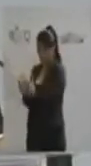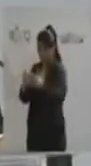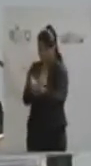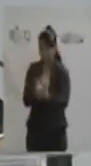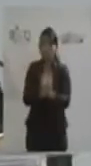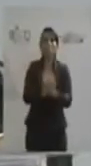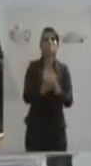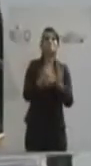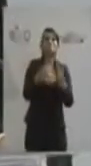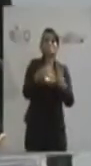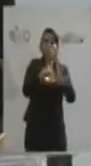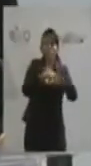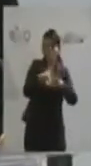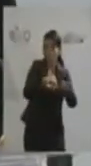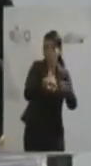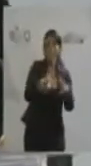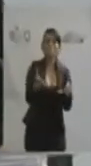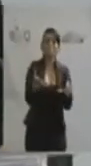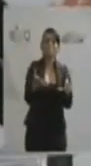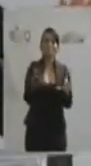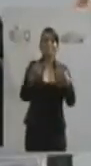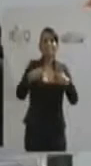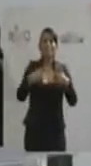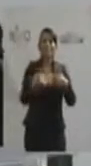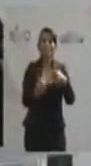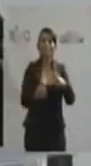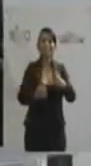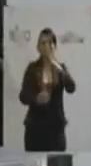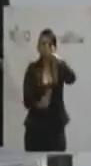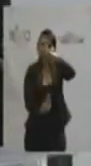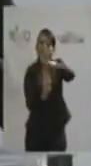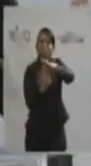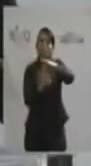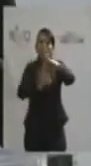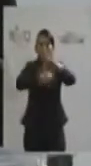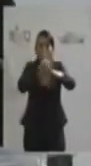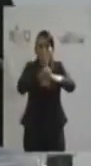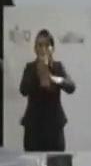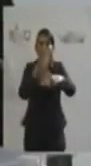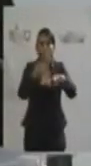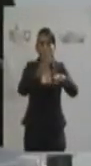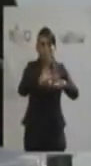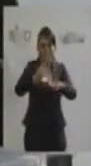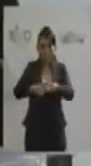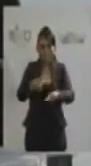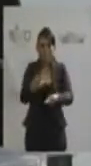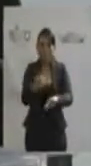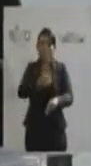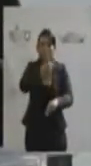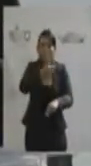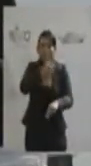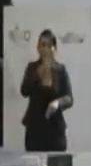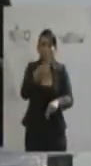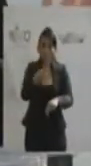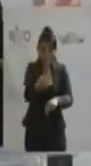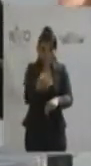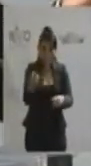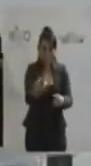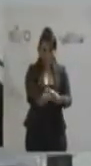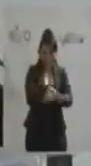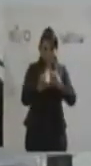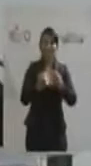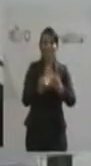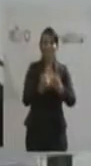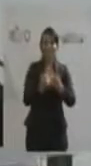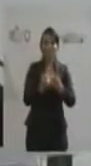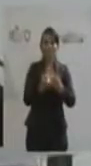Un escritorio viejo, dos sillas ahí y nada más. ¿Con qué se van a garantizar los trabajadores? Ah, pero así se